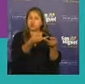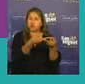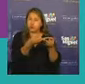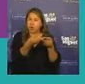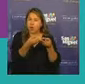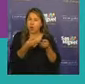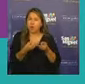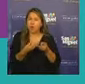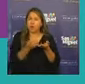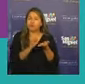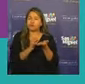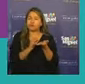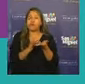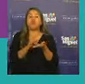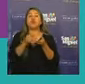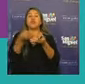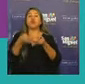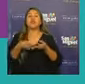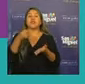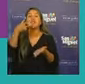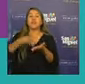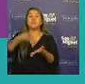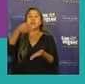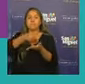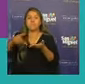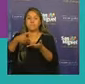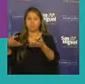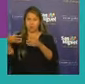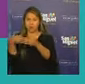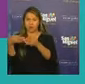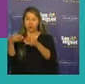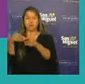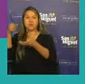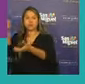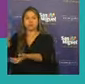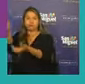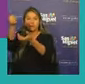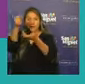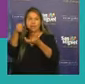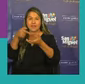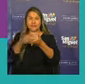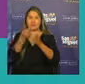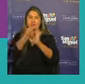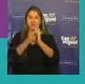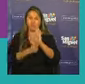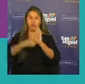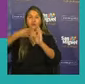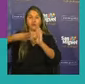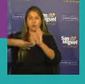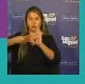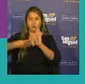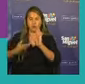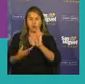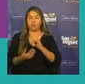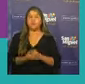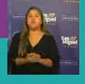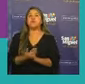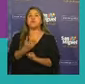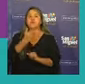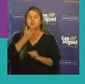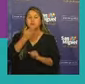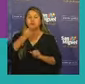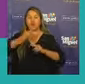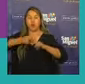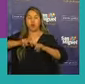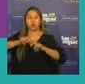municipio, son 3.000 millones de pesos que ingresan al presupuesto municipal. Y tenemos